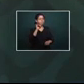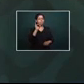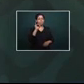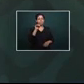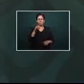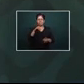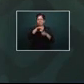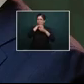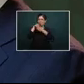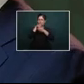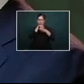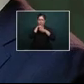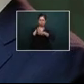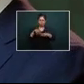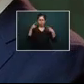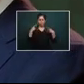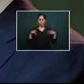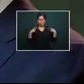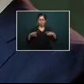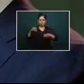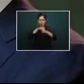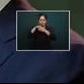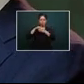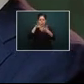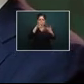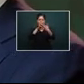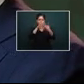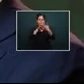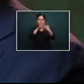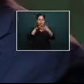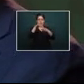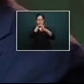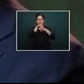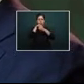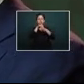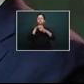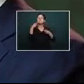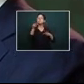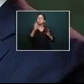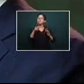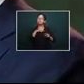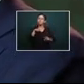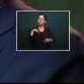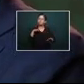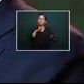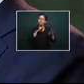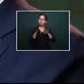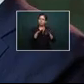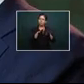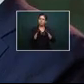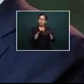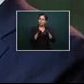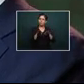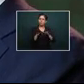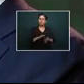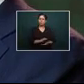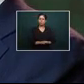existe sobrepoblación y ya se está actuando. También